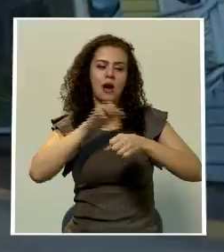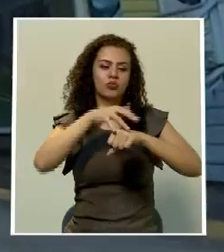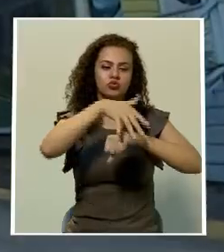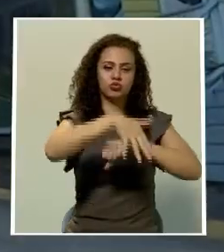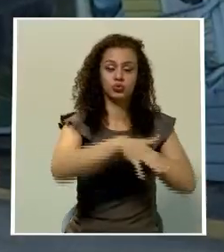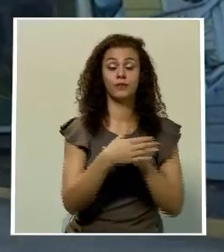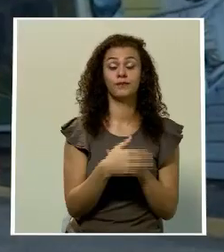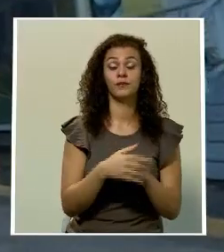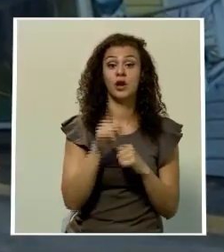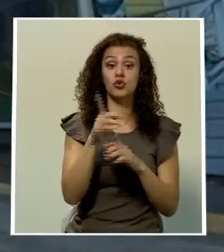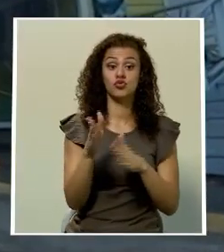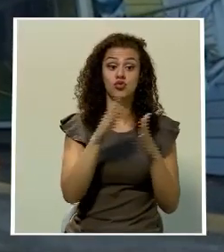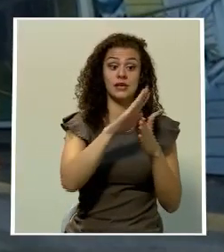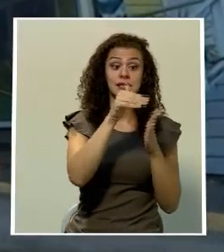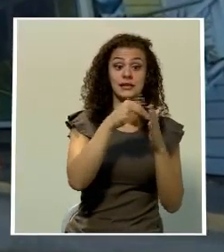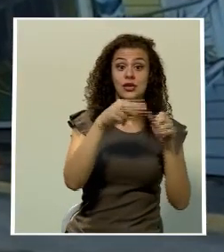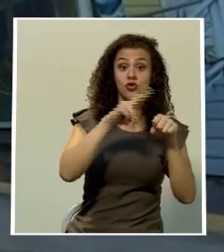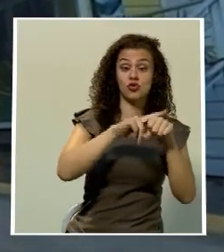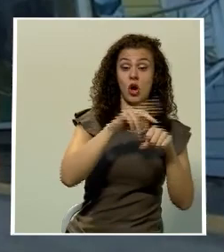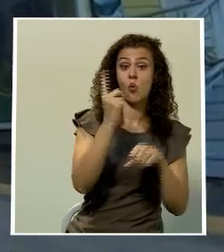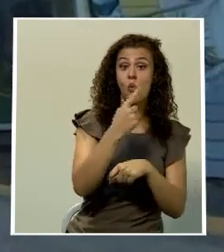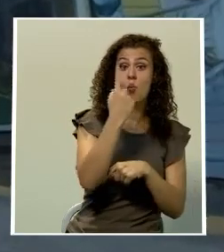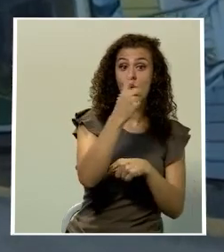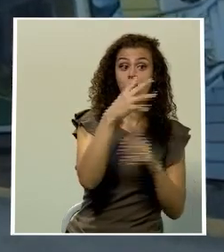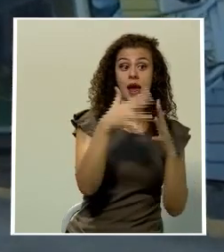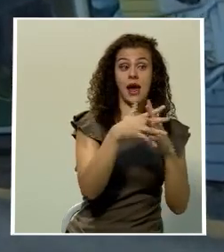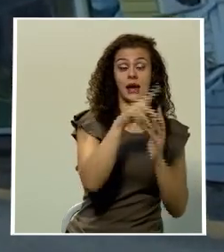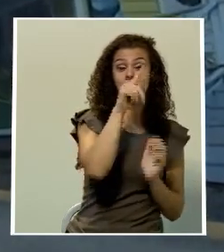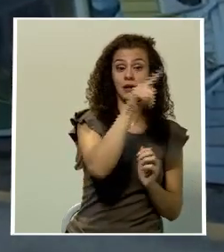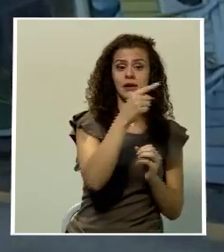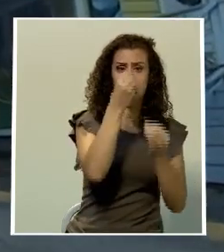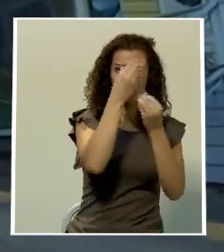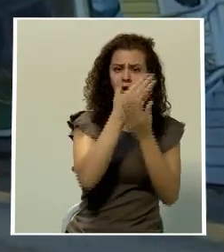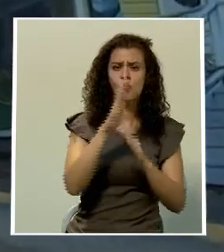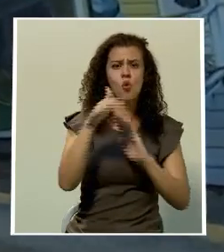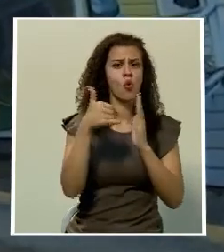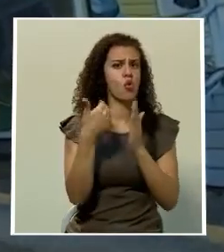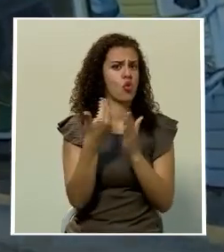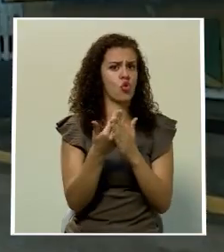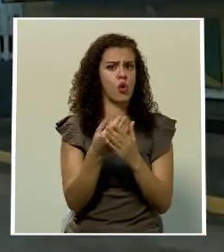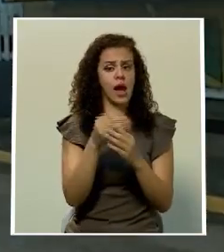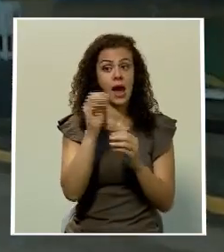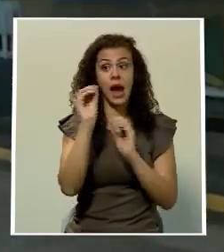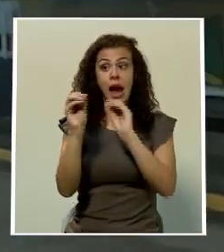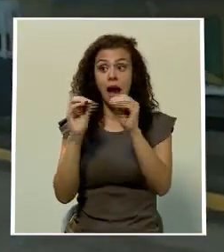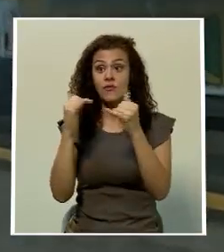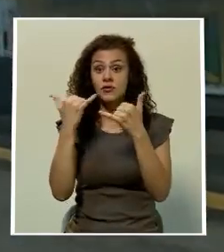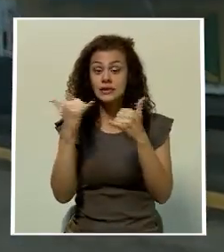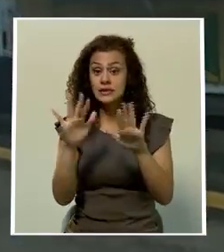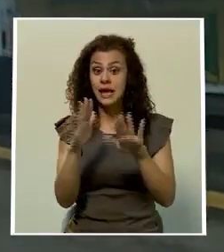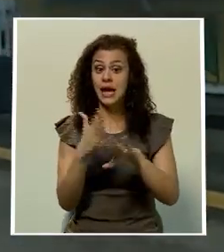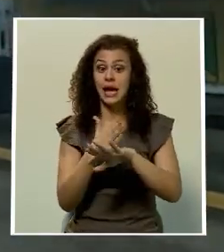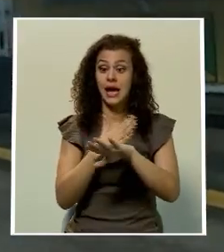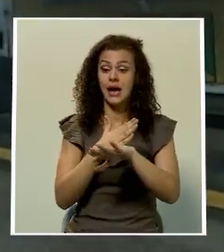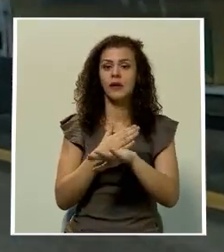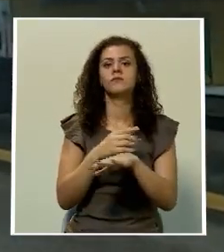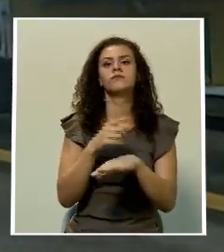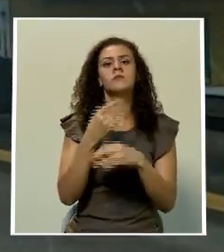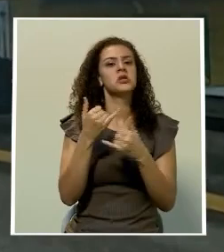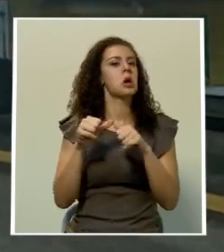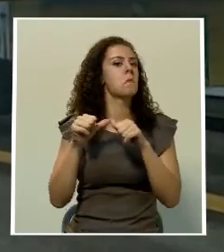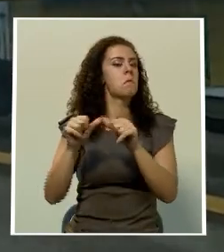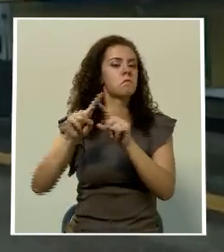deslaves. De su lado, el Centro Nacional de Huracanes de Estados Unidos indicó que todos los avisos y advertencias costeras